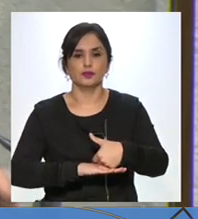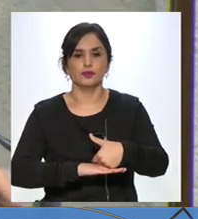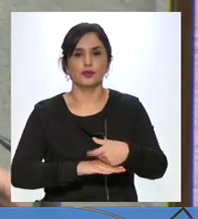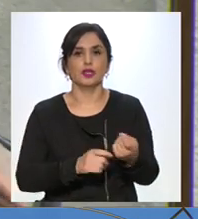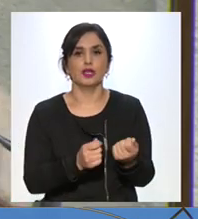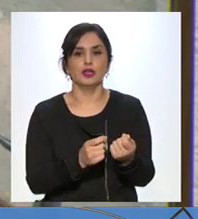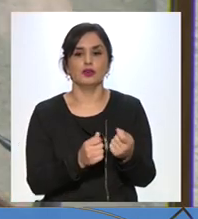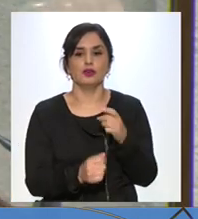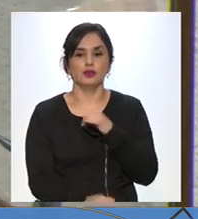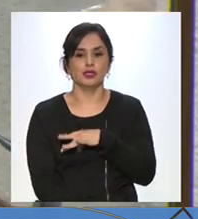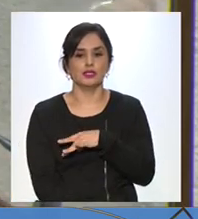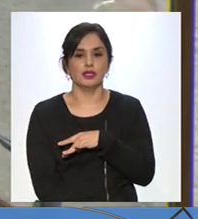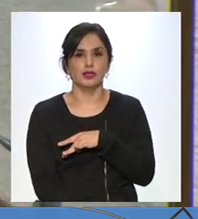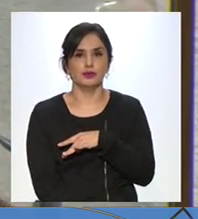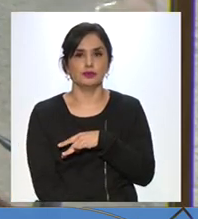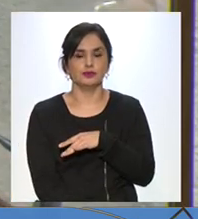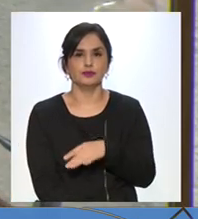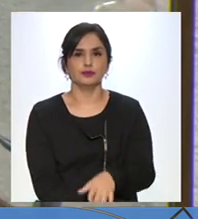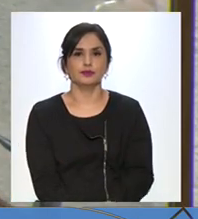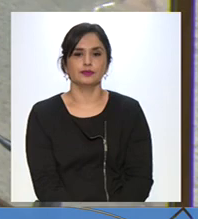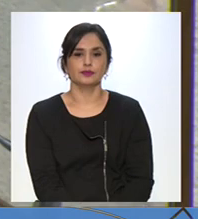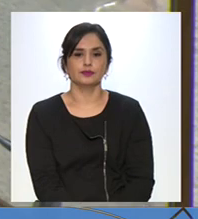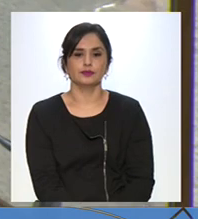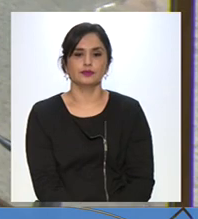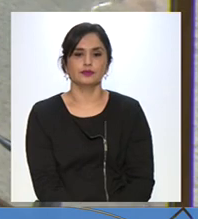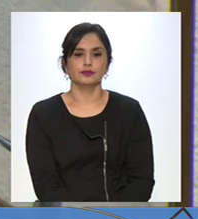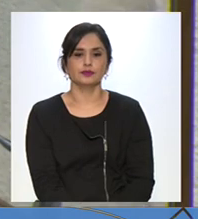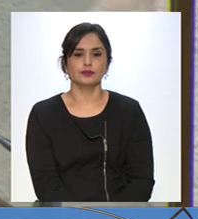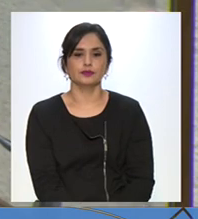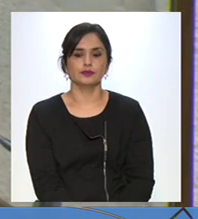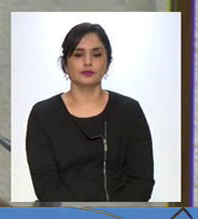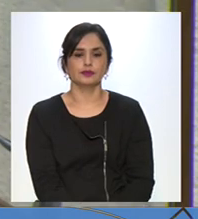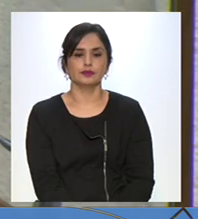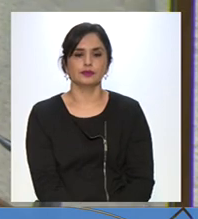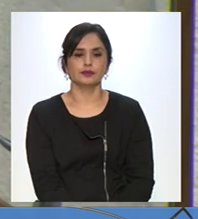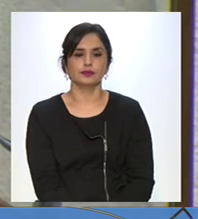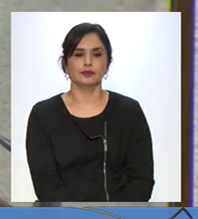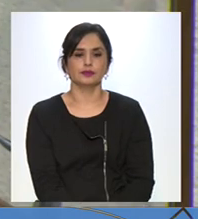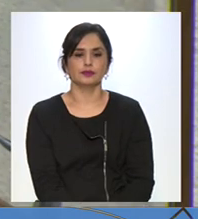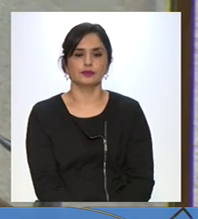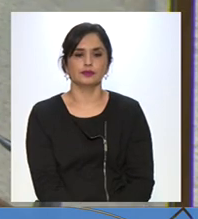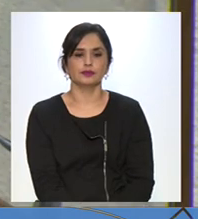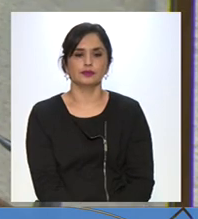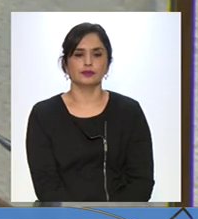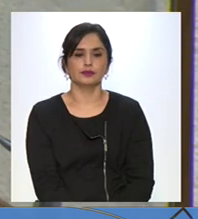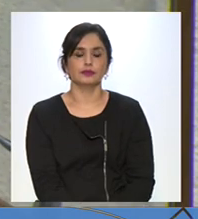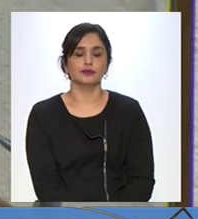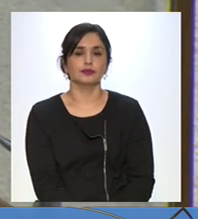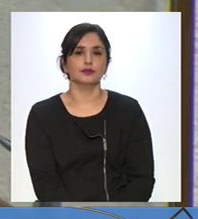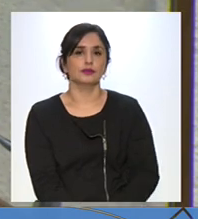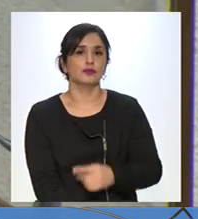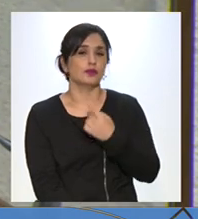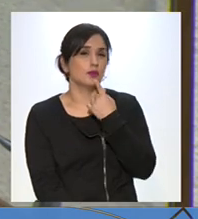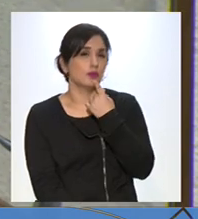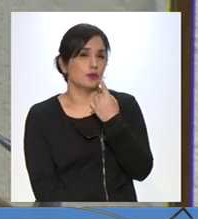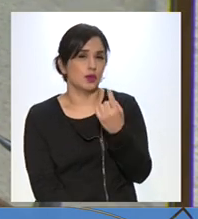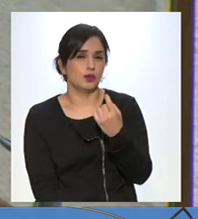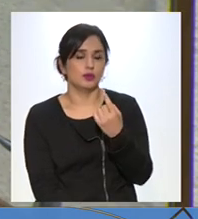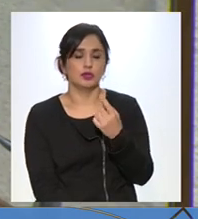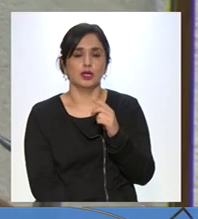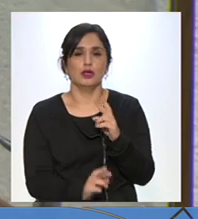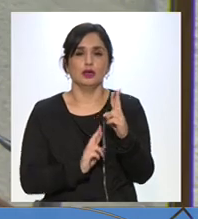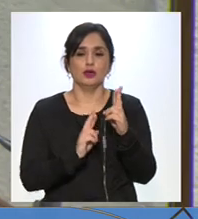economía chilena debido a la mayor cantidad circulante que hay. Y quisiera hacer algunas preguntas, porque que hice